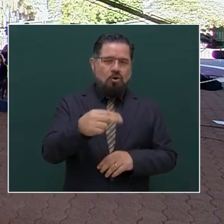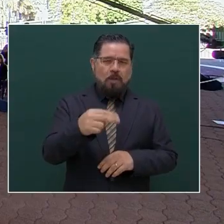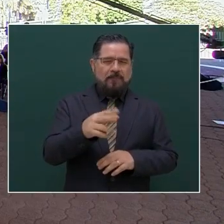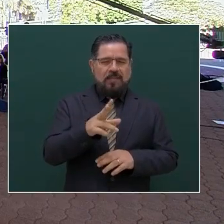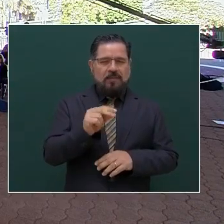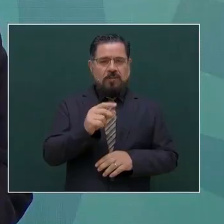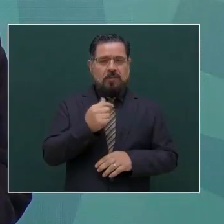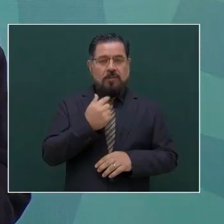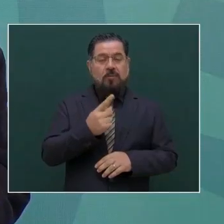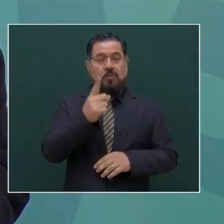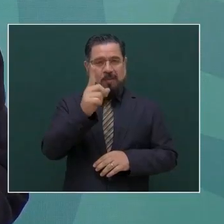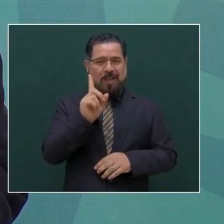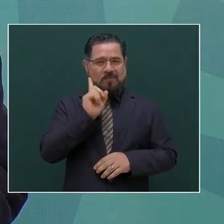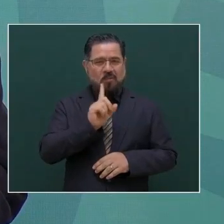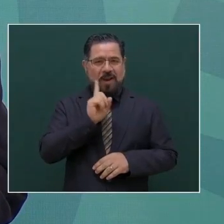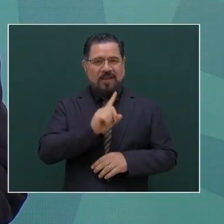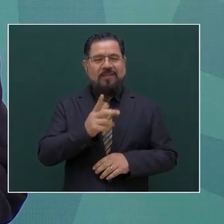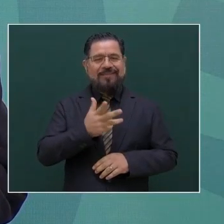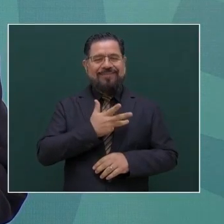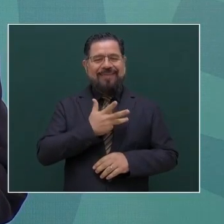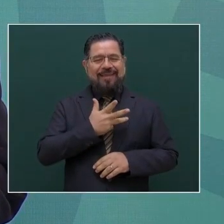nombre, tenía